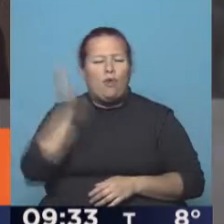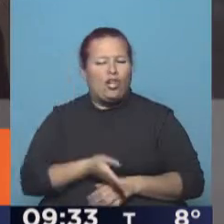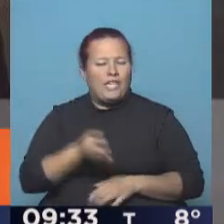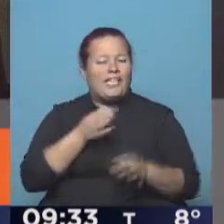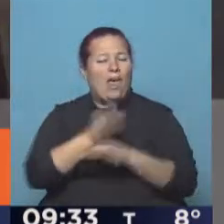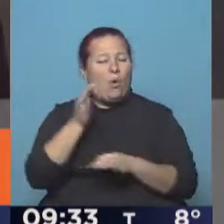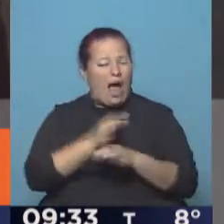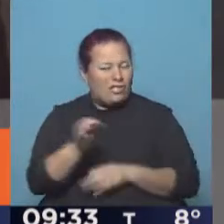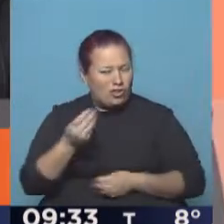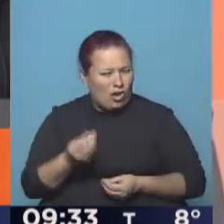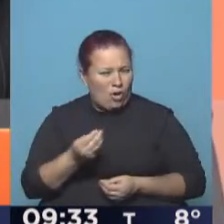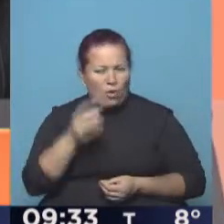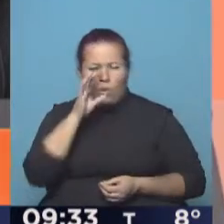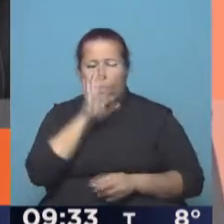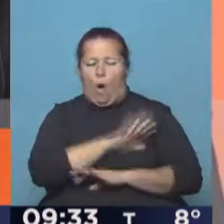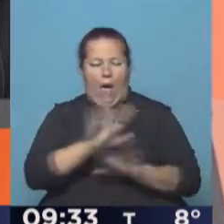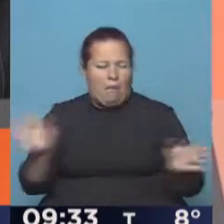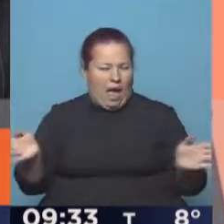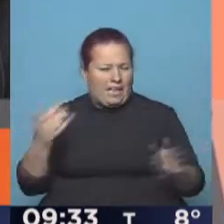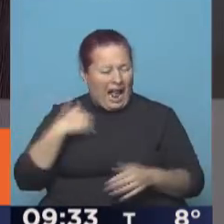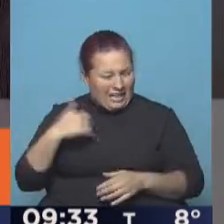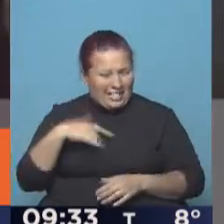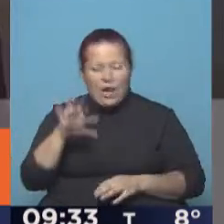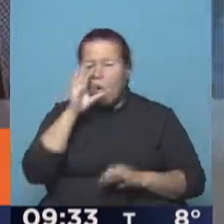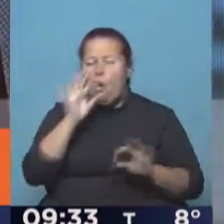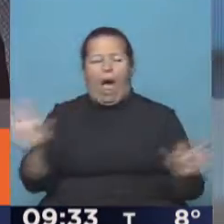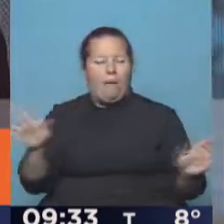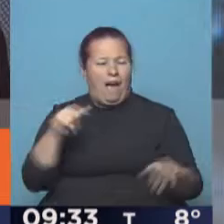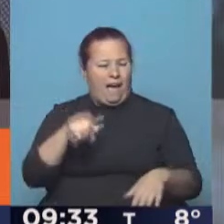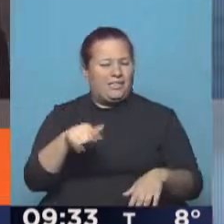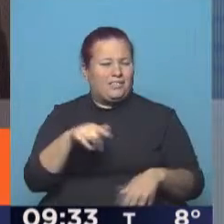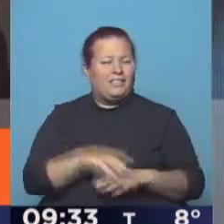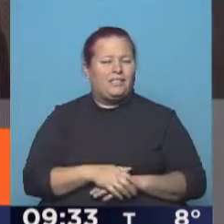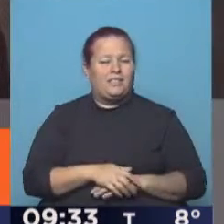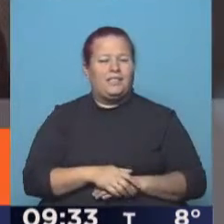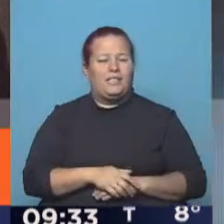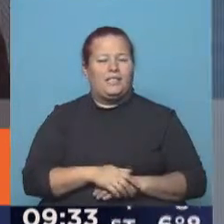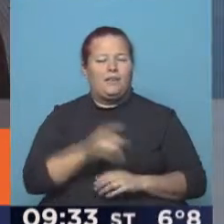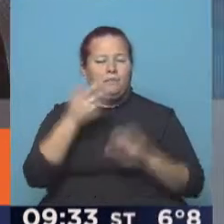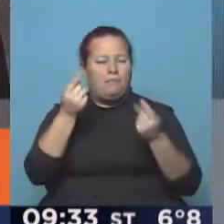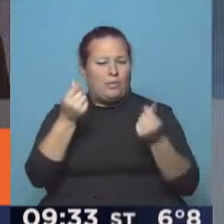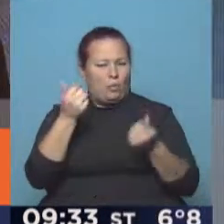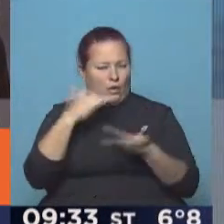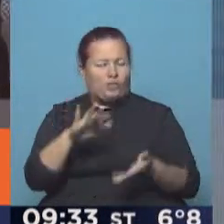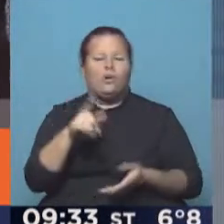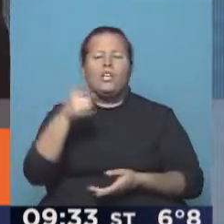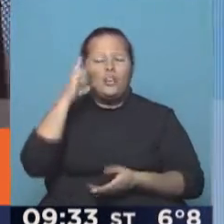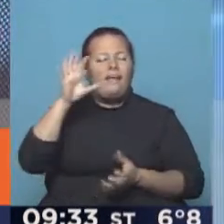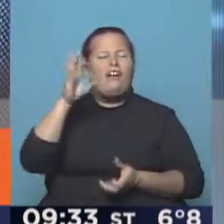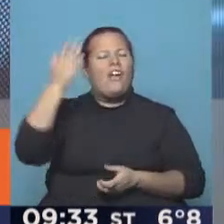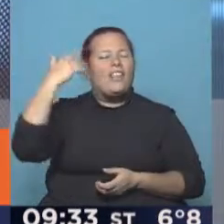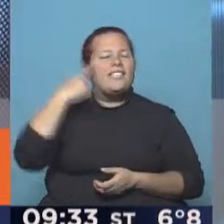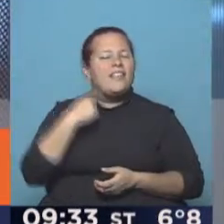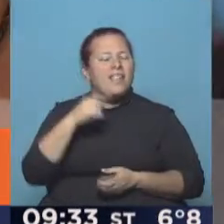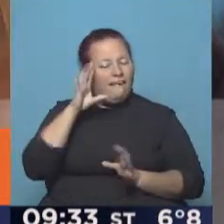de educación. Nunca más en la Argentina, nunca más se hizo, tuvo ese presupuesto, ¿no? ¿Qué recuerdas de ese